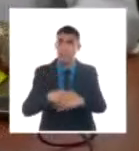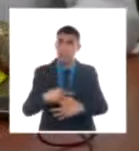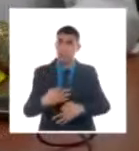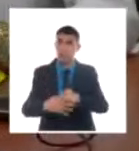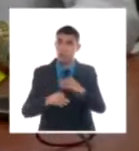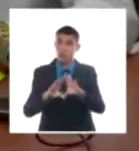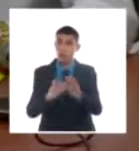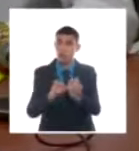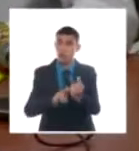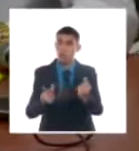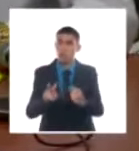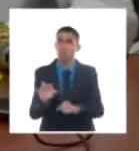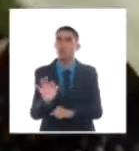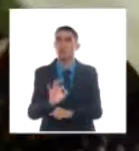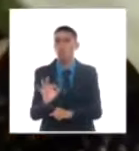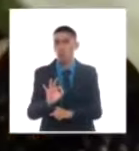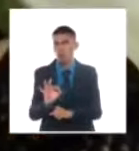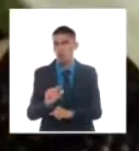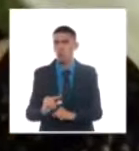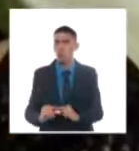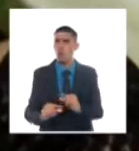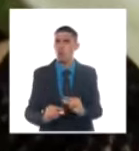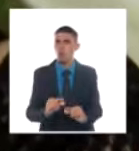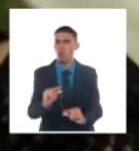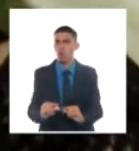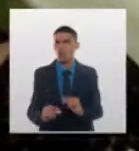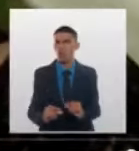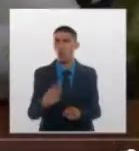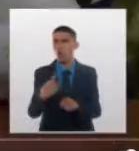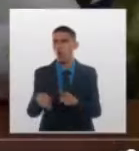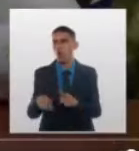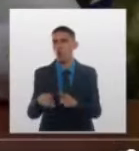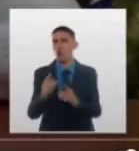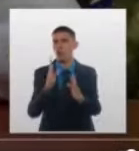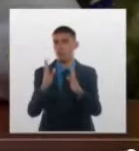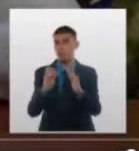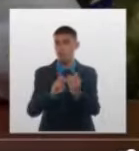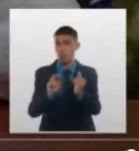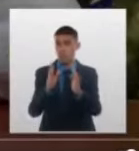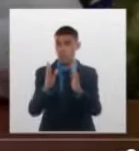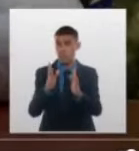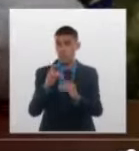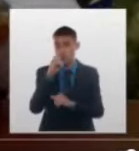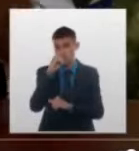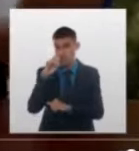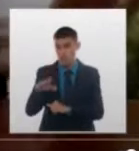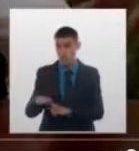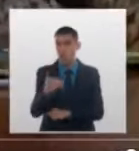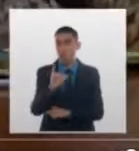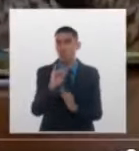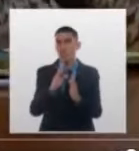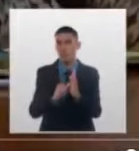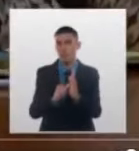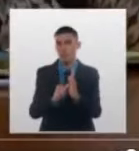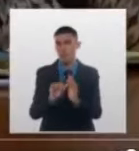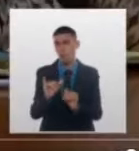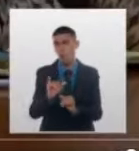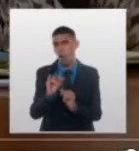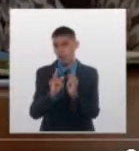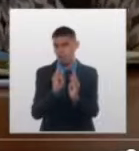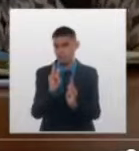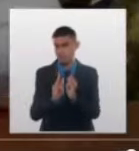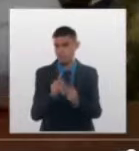las provincias se distribuirá una menor cuantía, que es la destinada a los niños de hasta 6 meses de edad. El completamiento